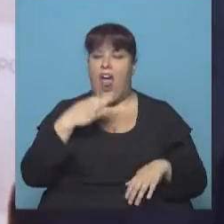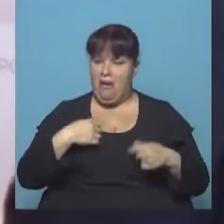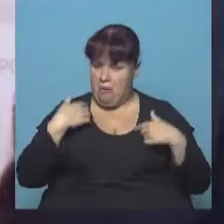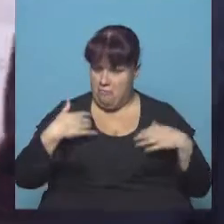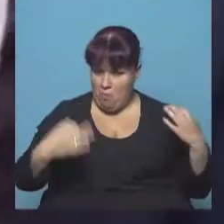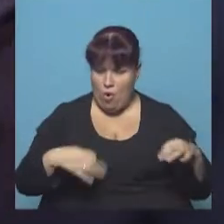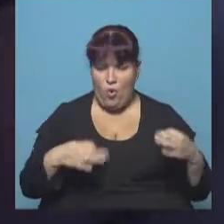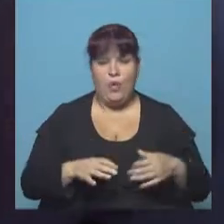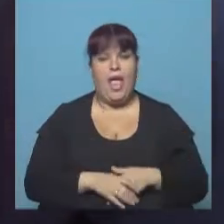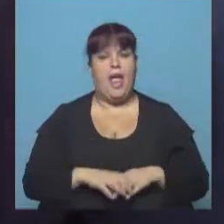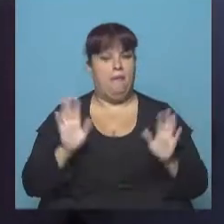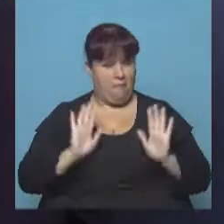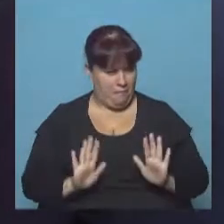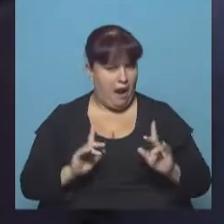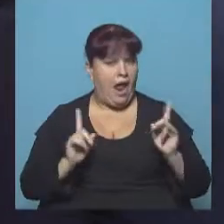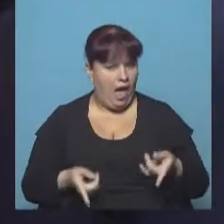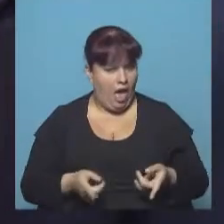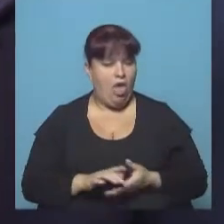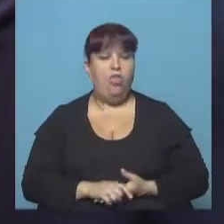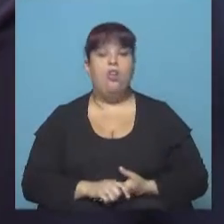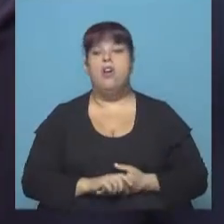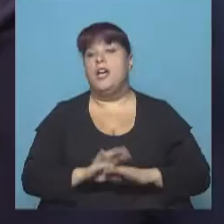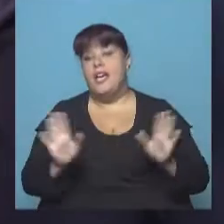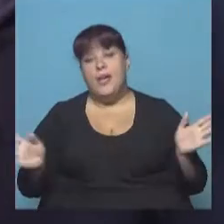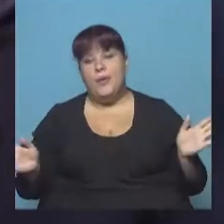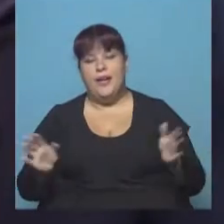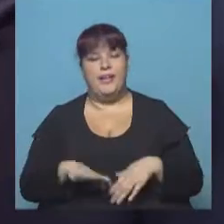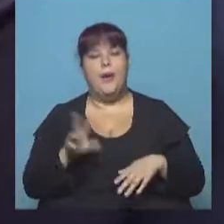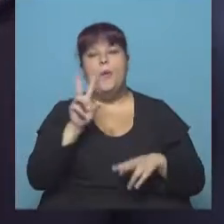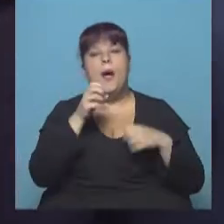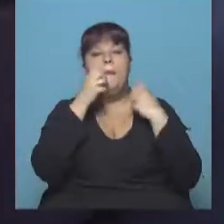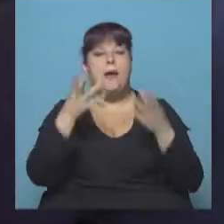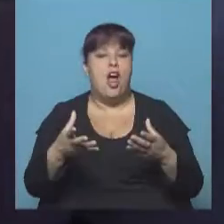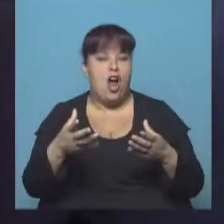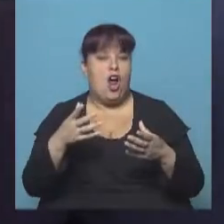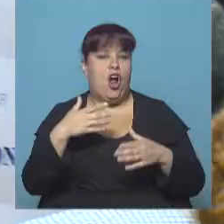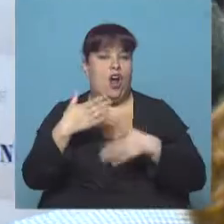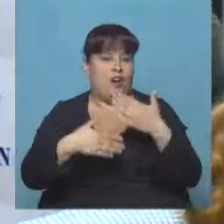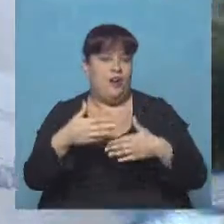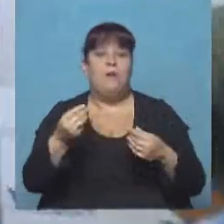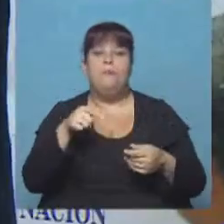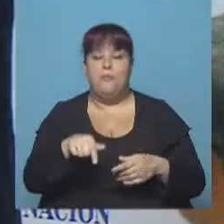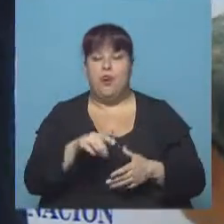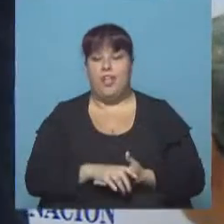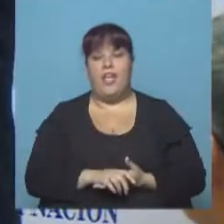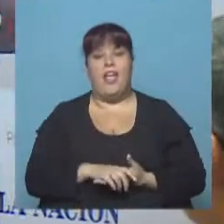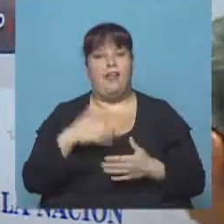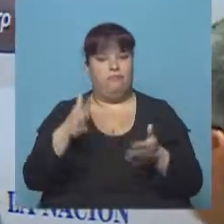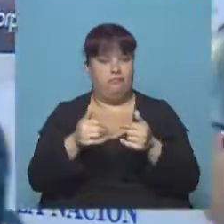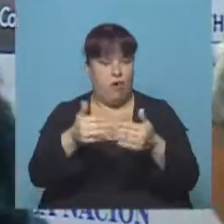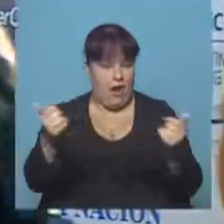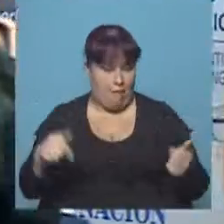bien, preparado también. Y bueno, hay que mejorar un poquito el pattern, ¿no? Porque esos greens son muy